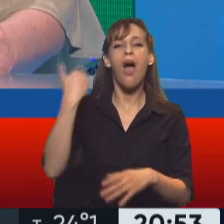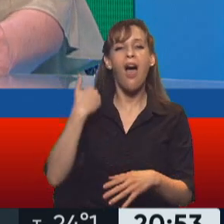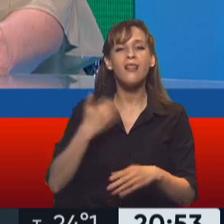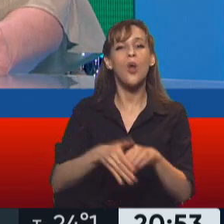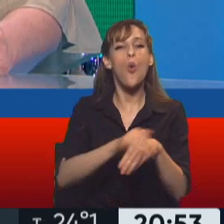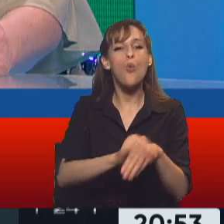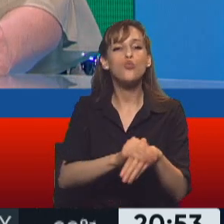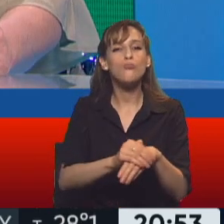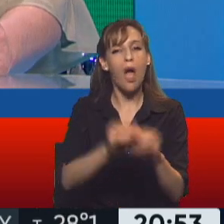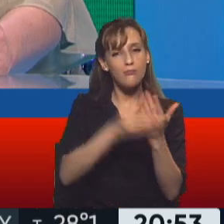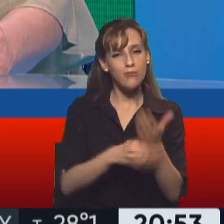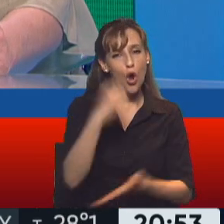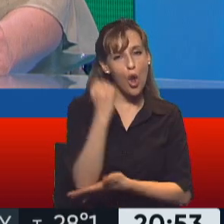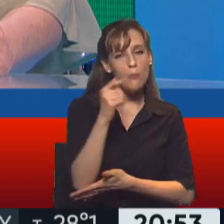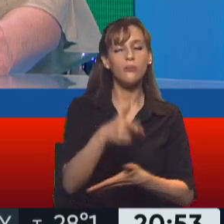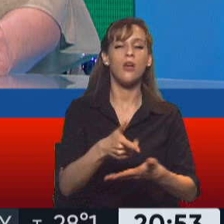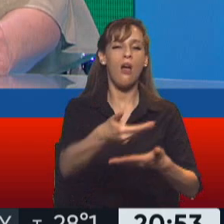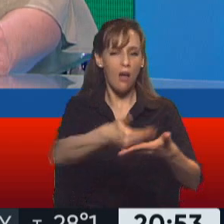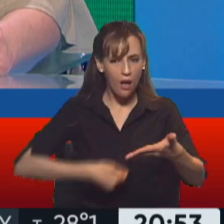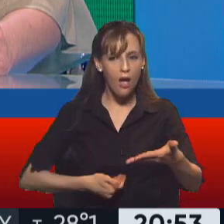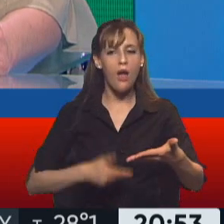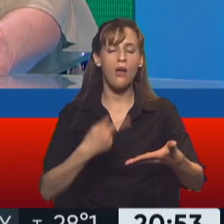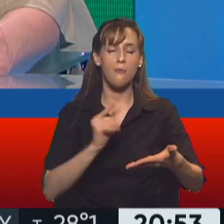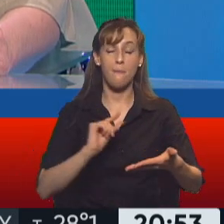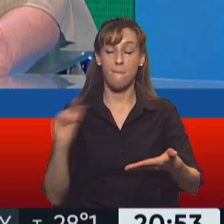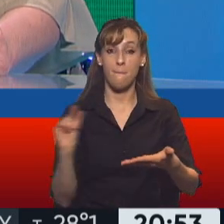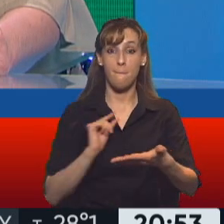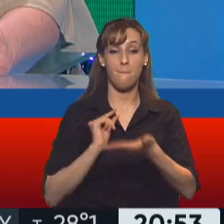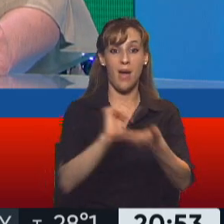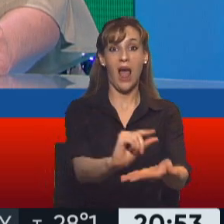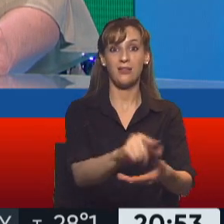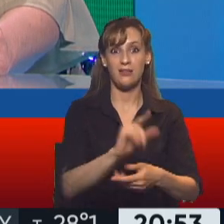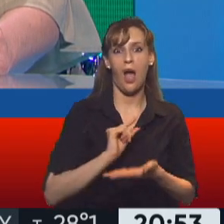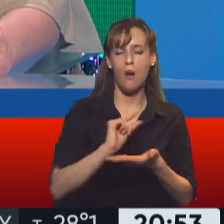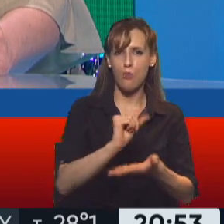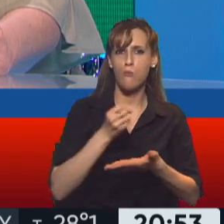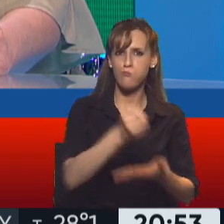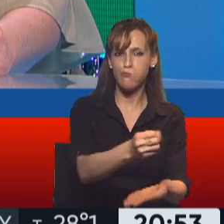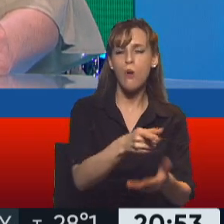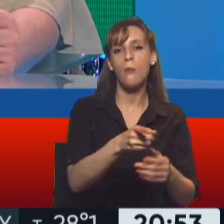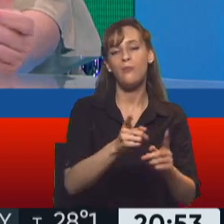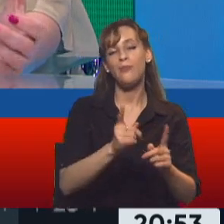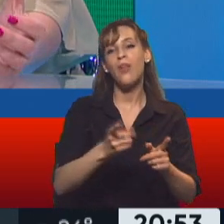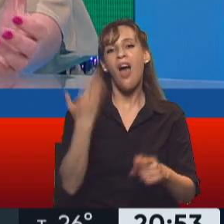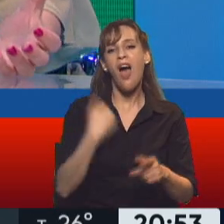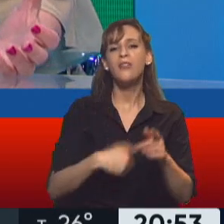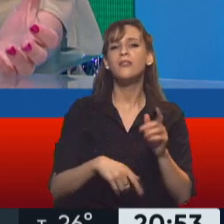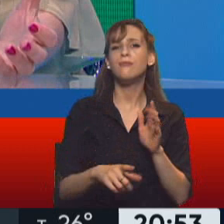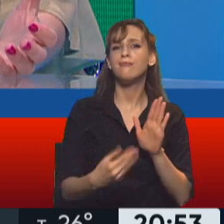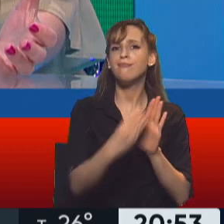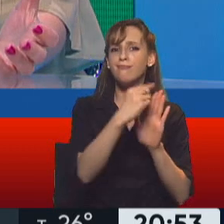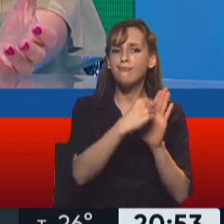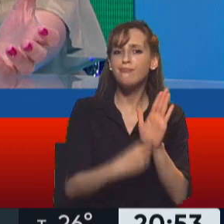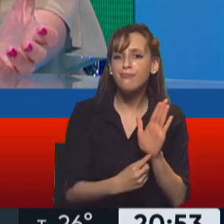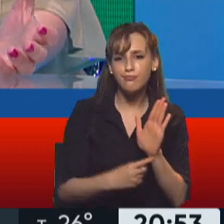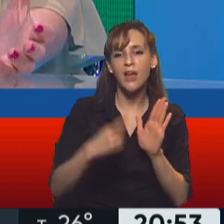donde reconocía el tamaño de este préstamo y que se habían pasado por encima algunos reglamentos internos respecto de cuánto se le podía